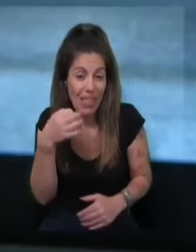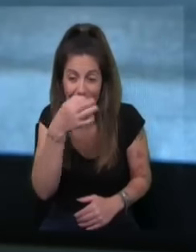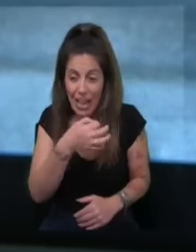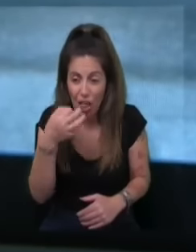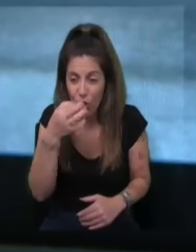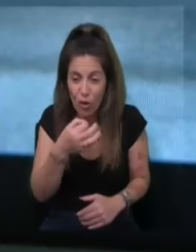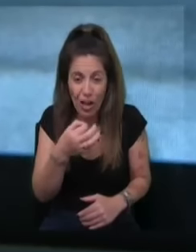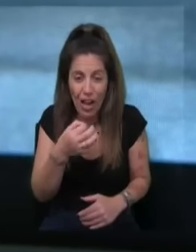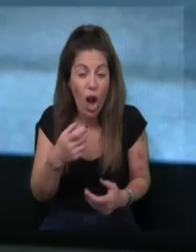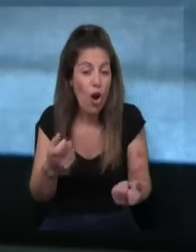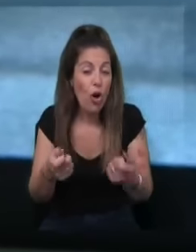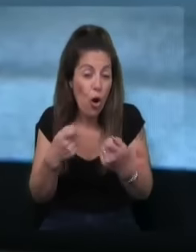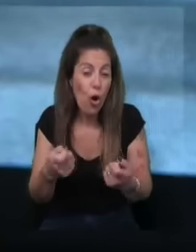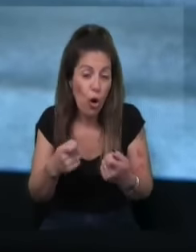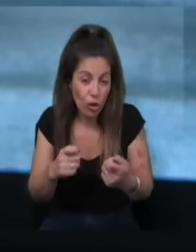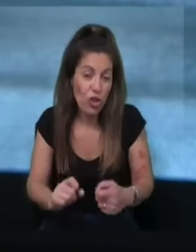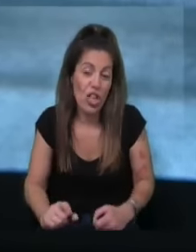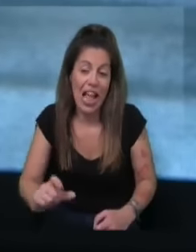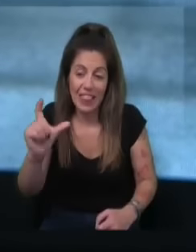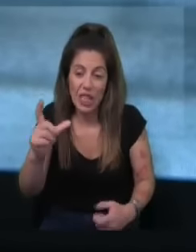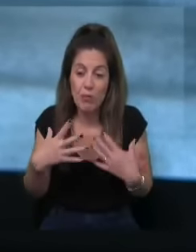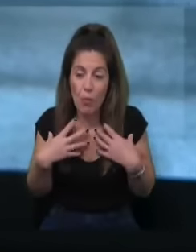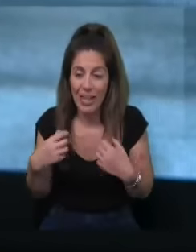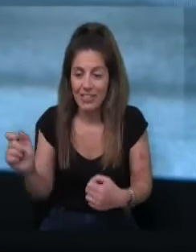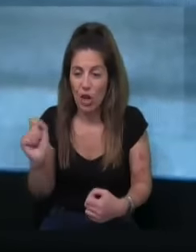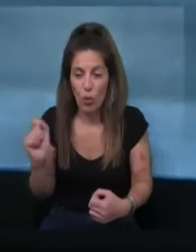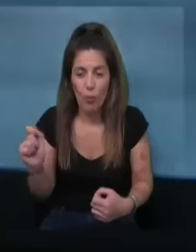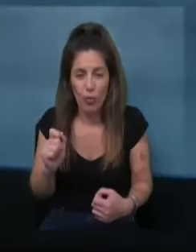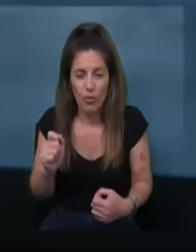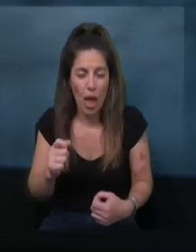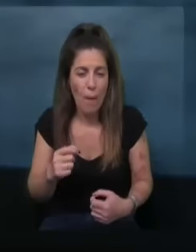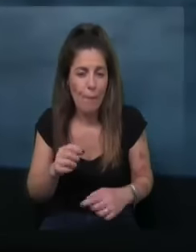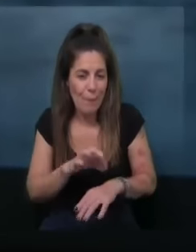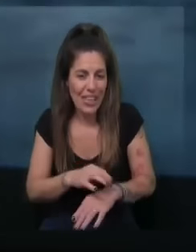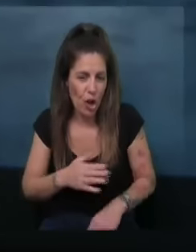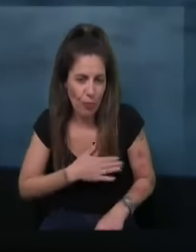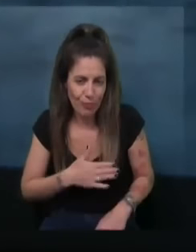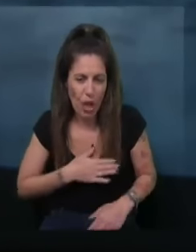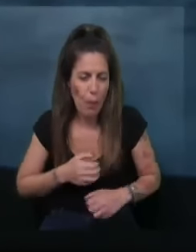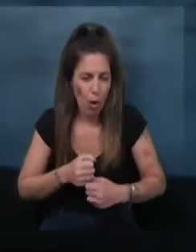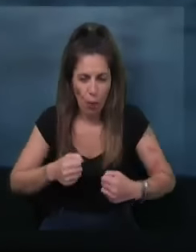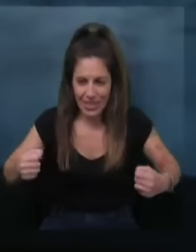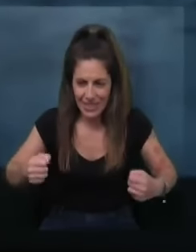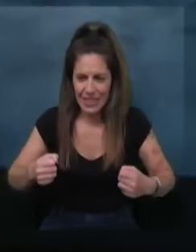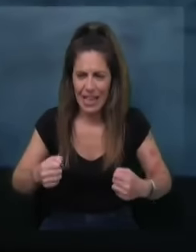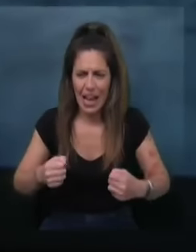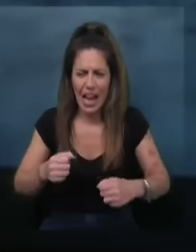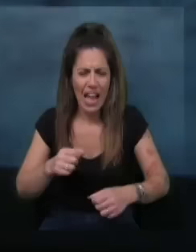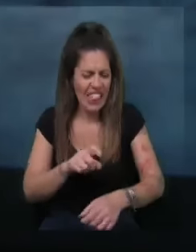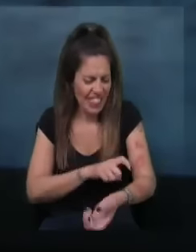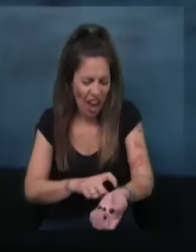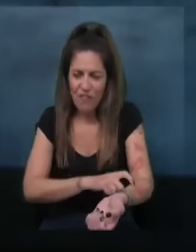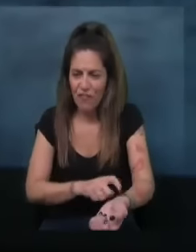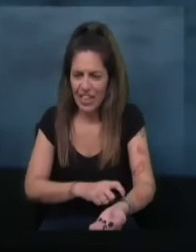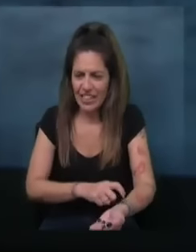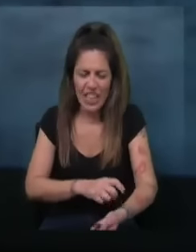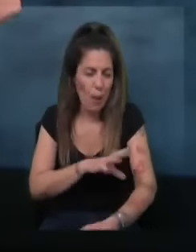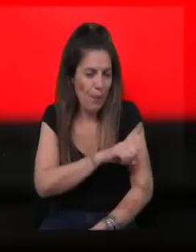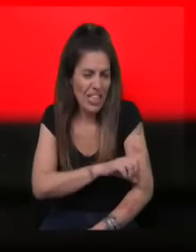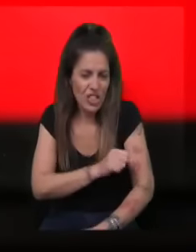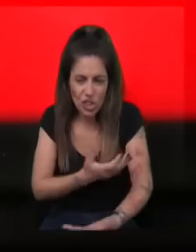con costos altísimos para salud pública cardiópata por obesidad diabetes hipertenso sedentario Y qué